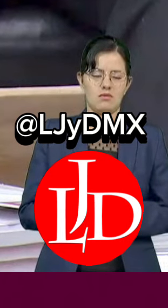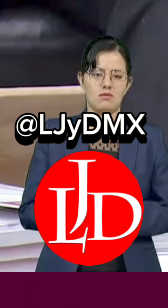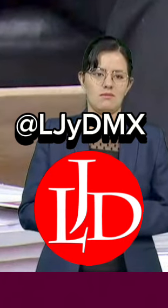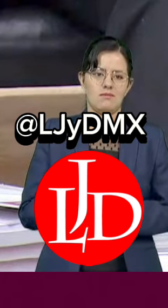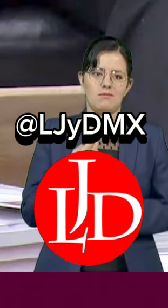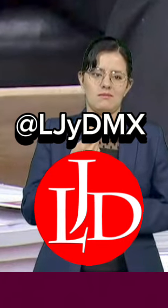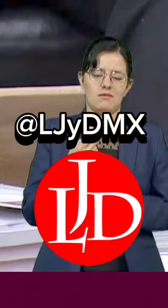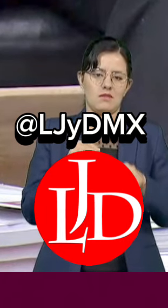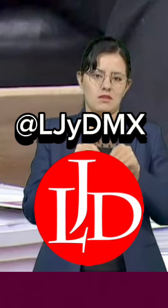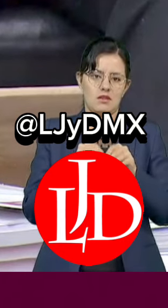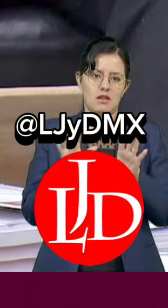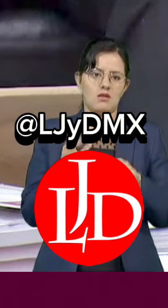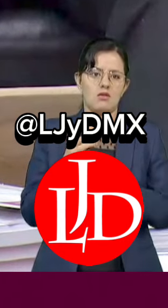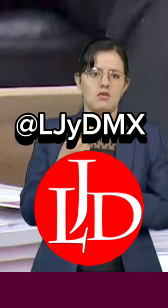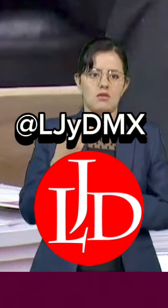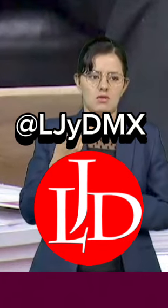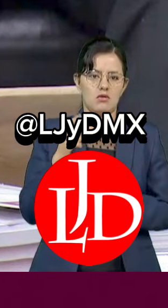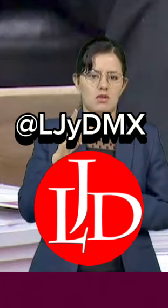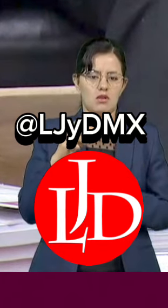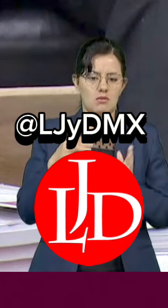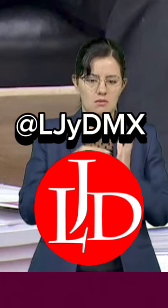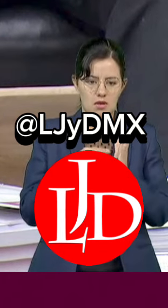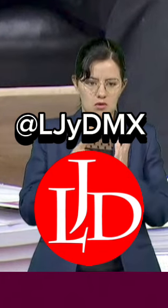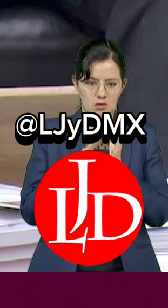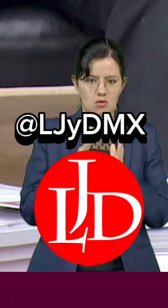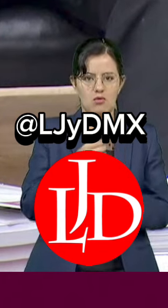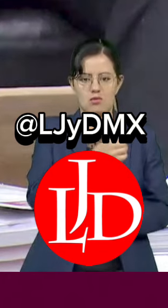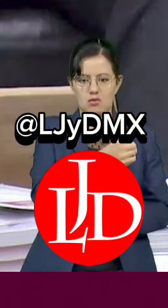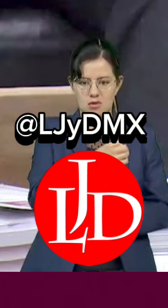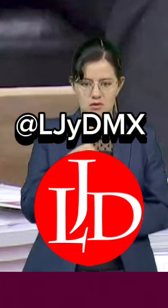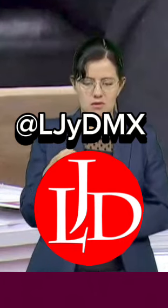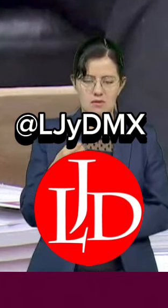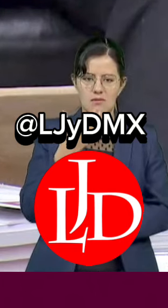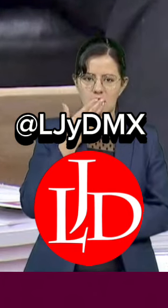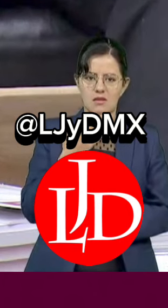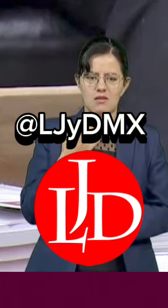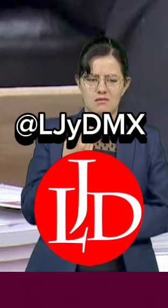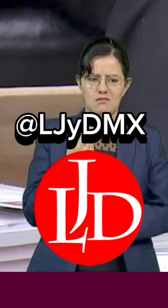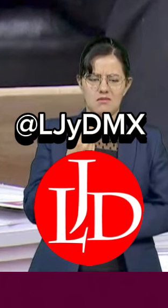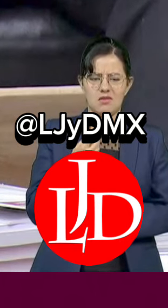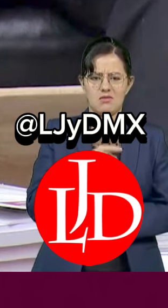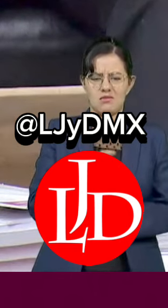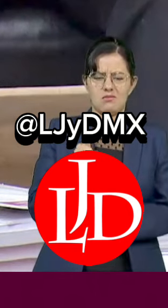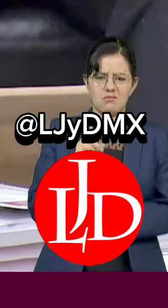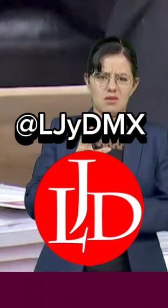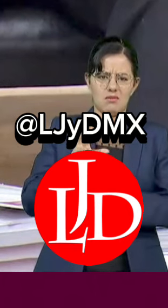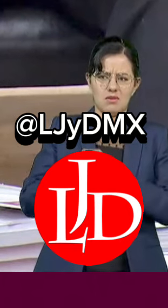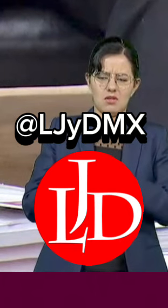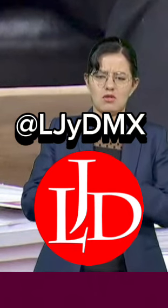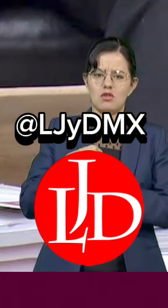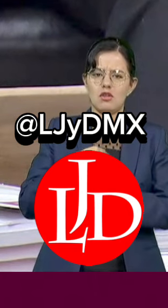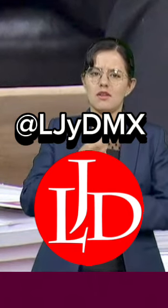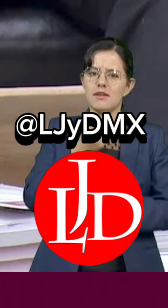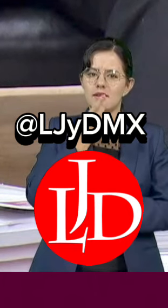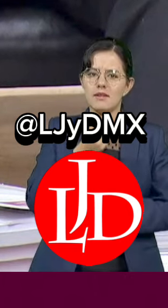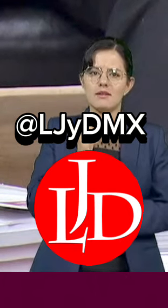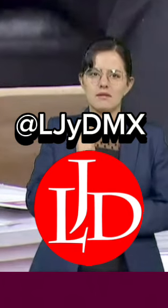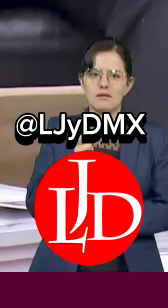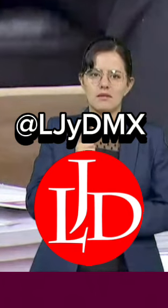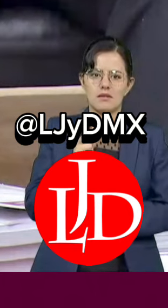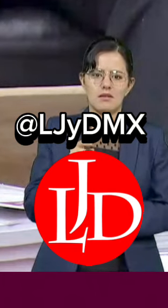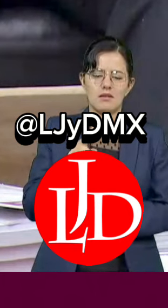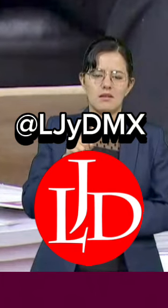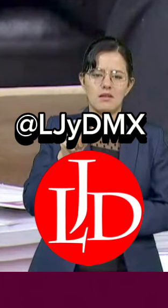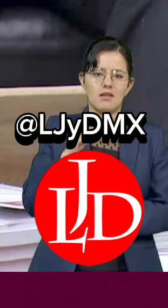garante de la confiabilidad del método que fue el de la encuesta, sino que efectivamente le reclamaba la exclusión